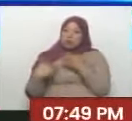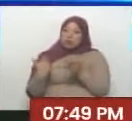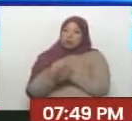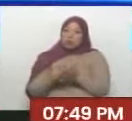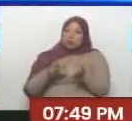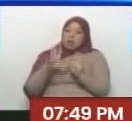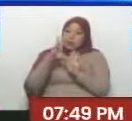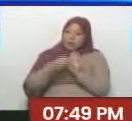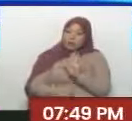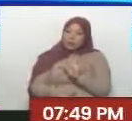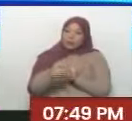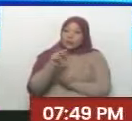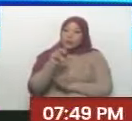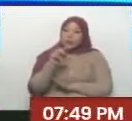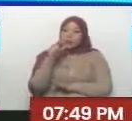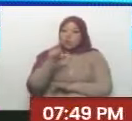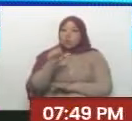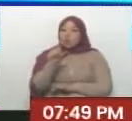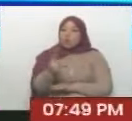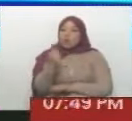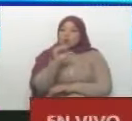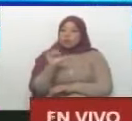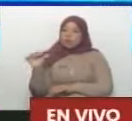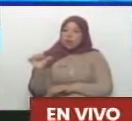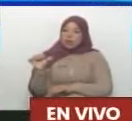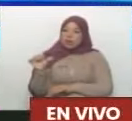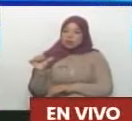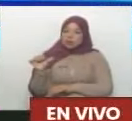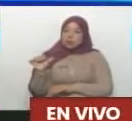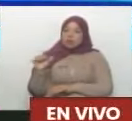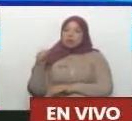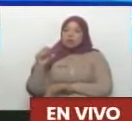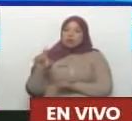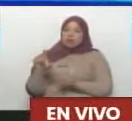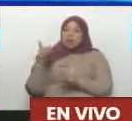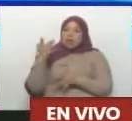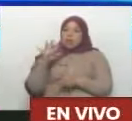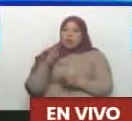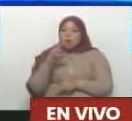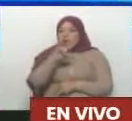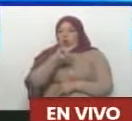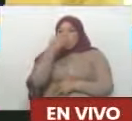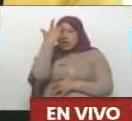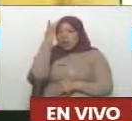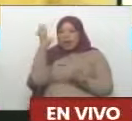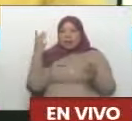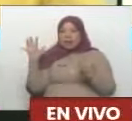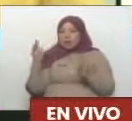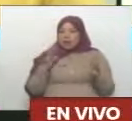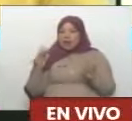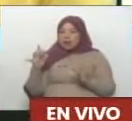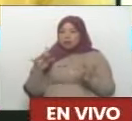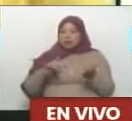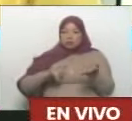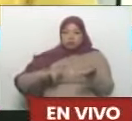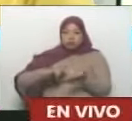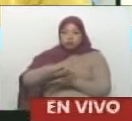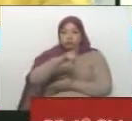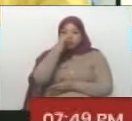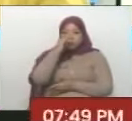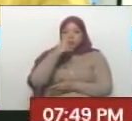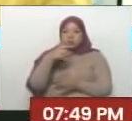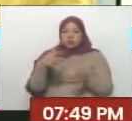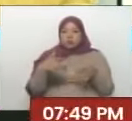bueno, fue robado hace ya una semana, justamente para amanecer carnaval, y entre gallos y medianoche, es decir, con